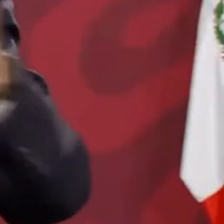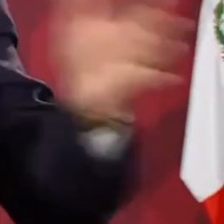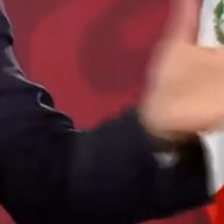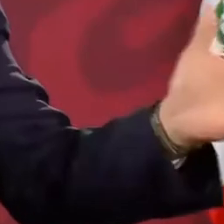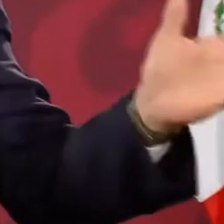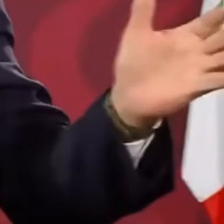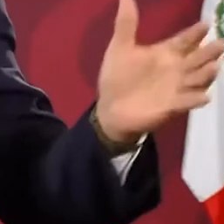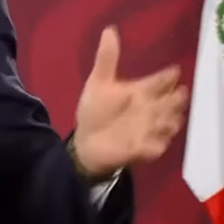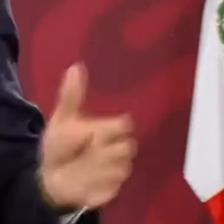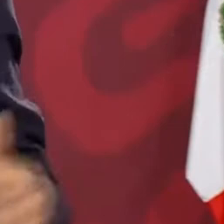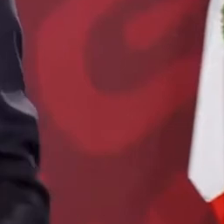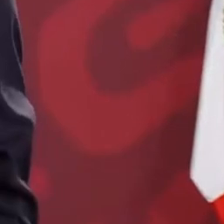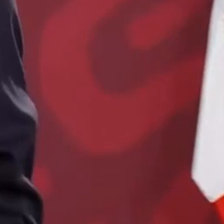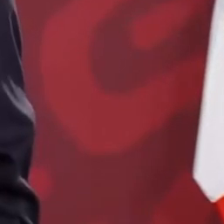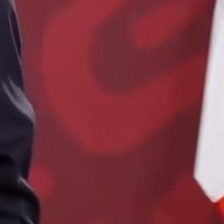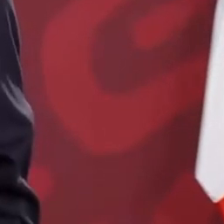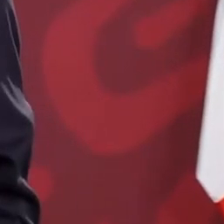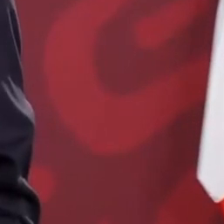de pasajeros.